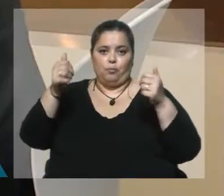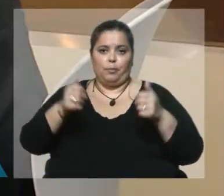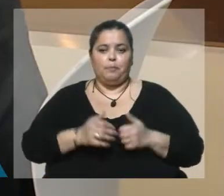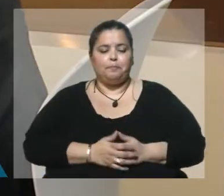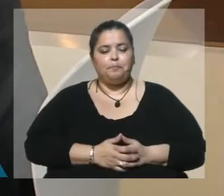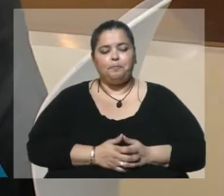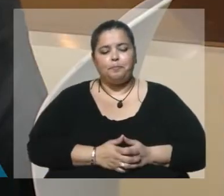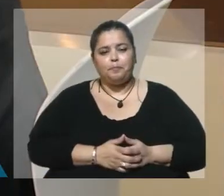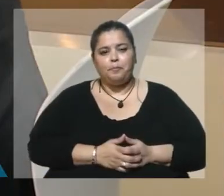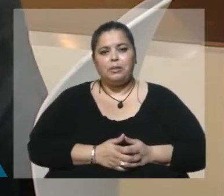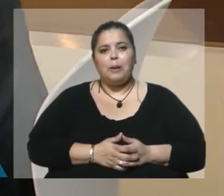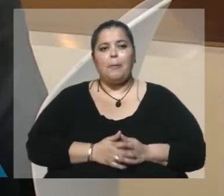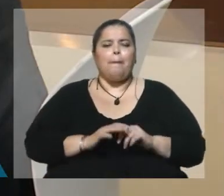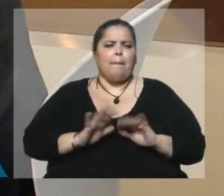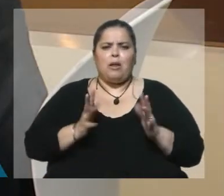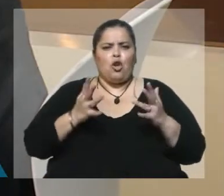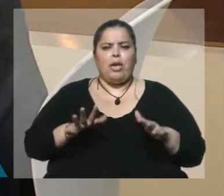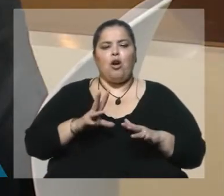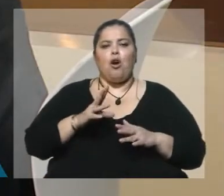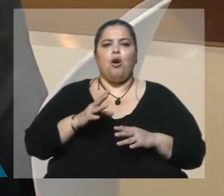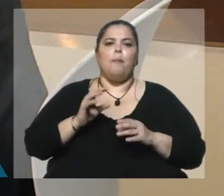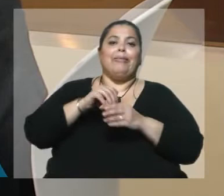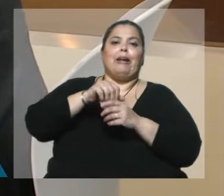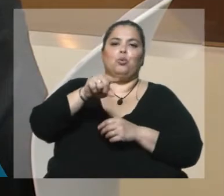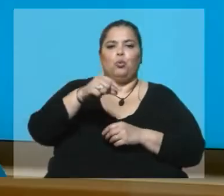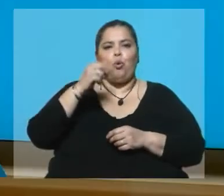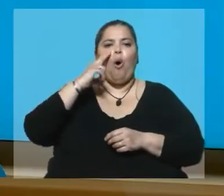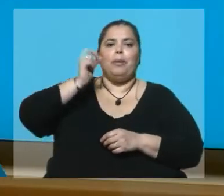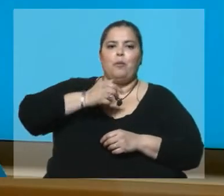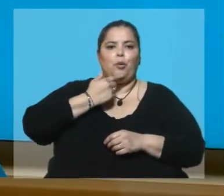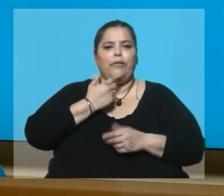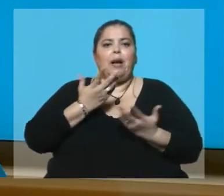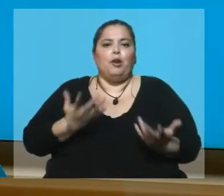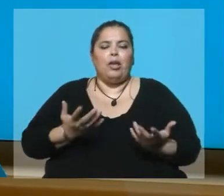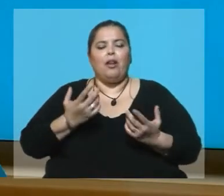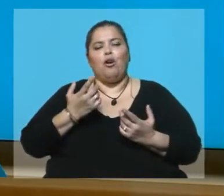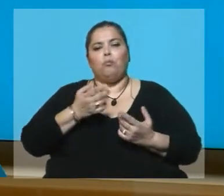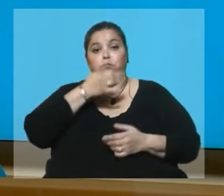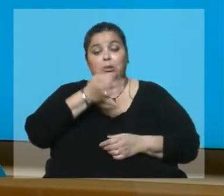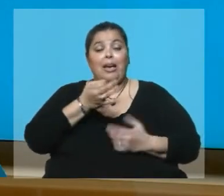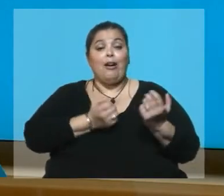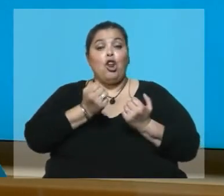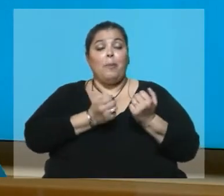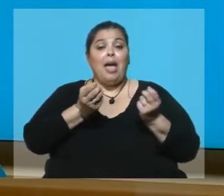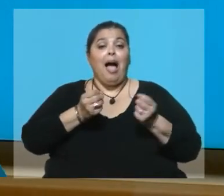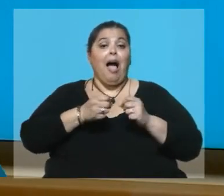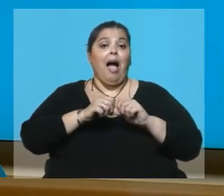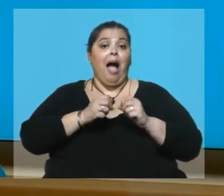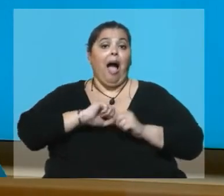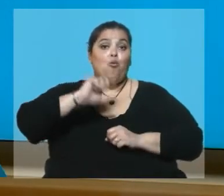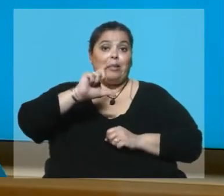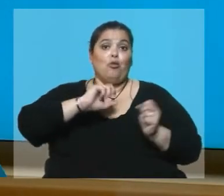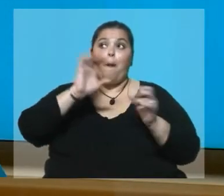no lo quiero meter en opiniones políticas pero sí lo puedo comentar en este sentido la economía está creciendo las exportaciones están creciendo